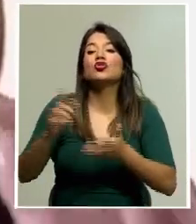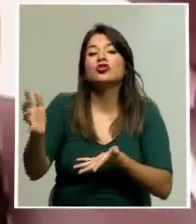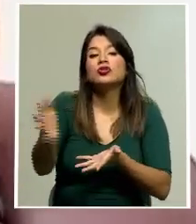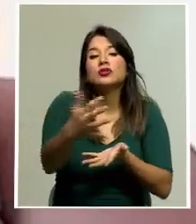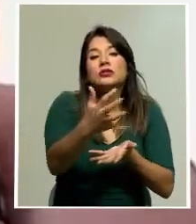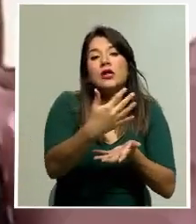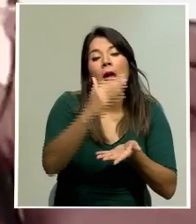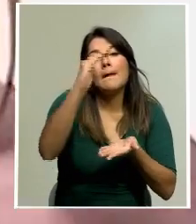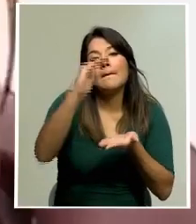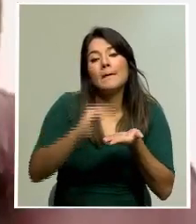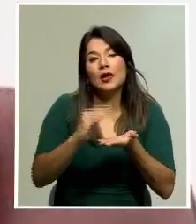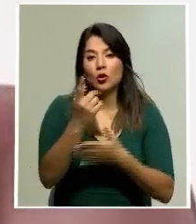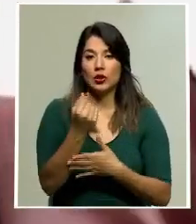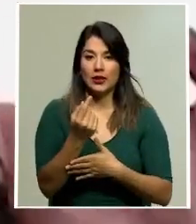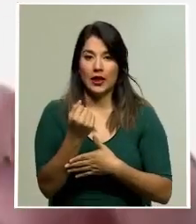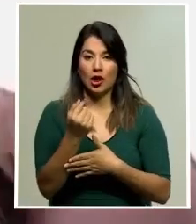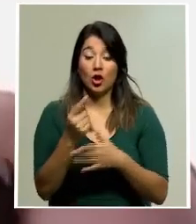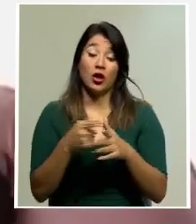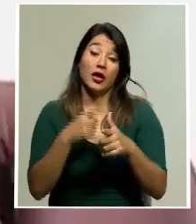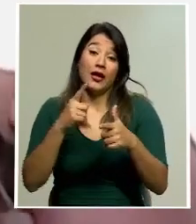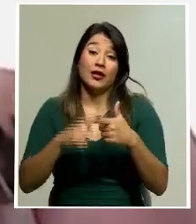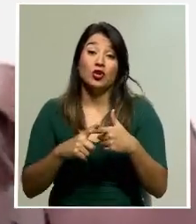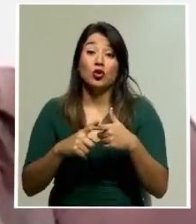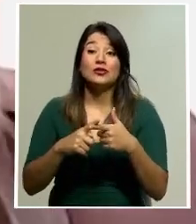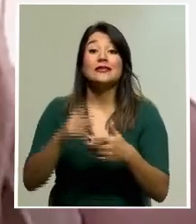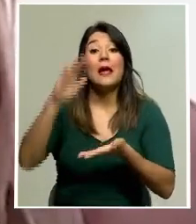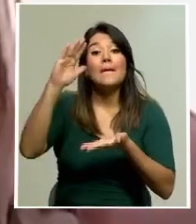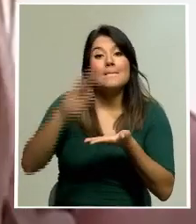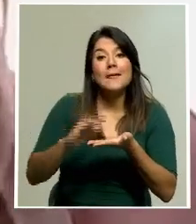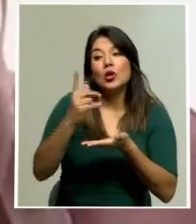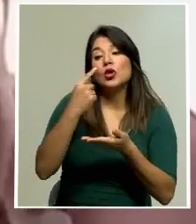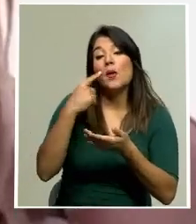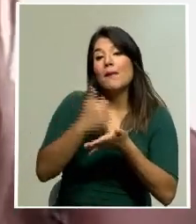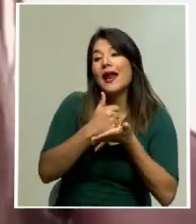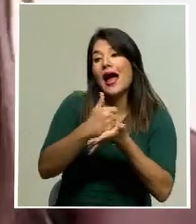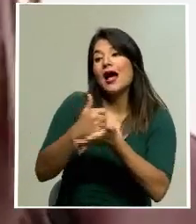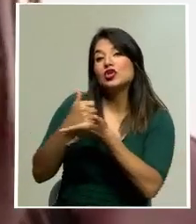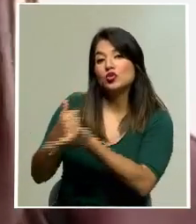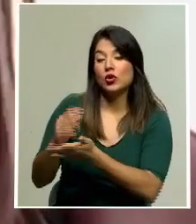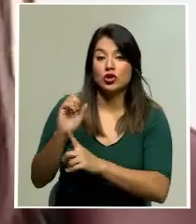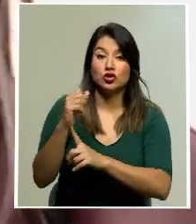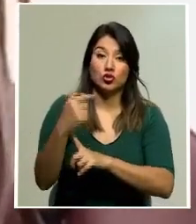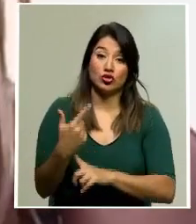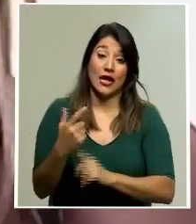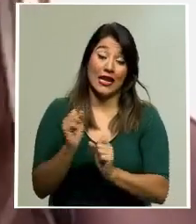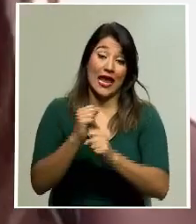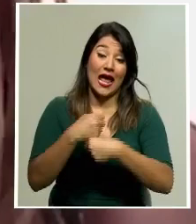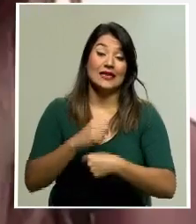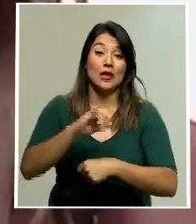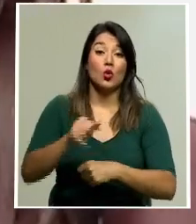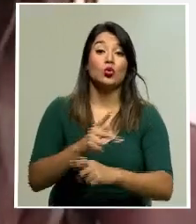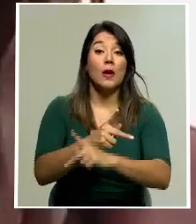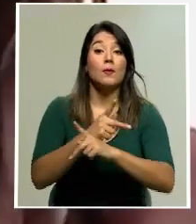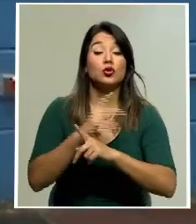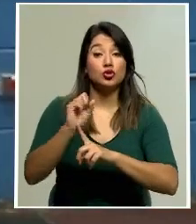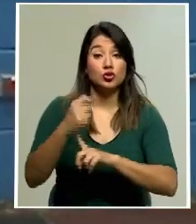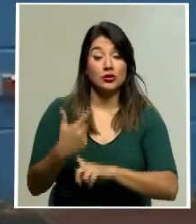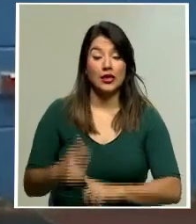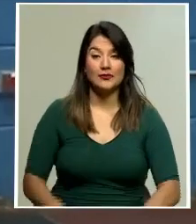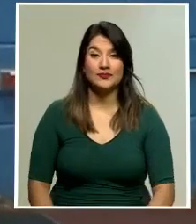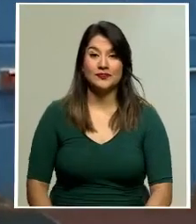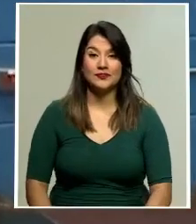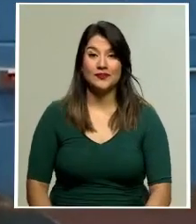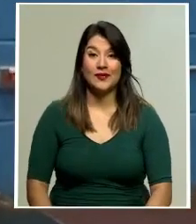ende disminuirían los ingresos que se distribuyen en ese tipo de organizaciones de bien social que la Junta de Protección Social apoya.